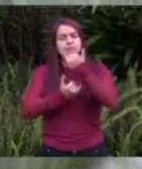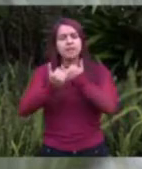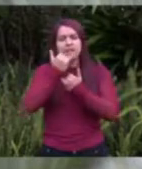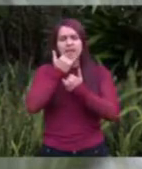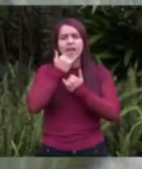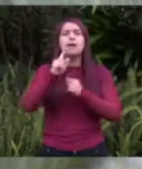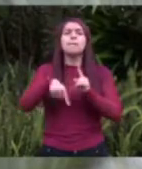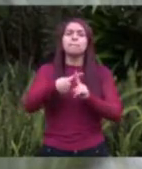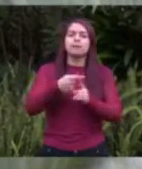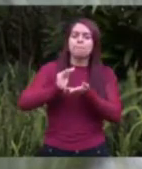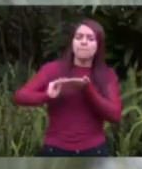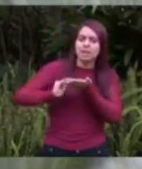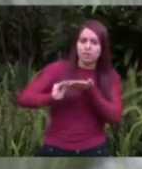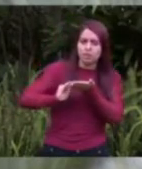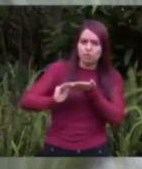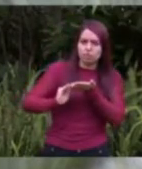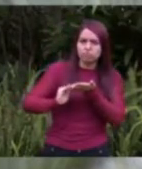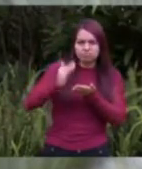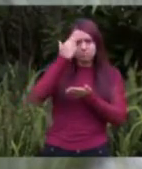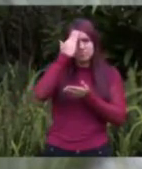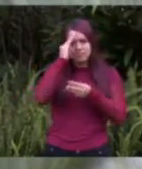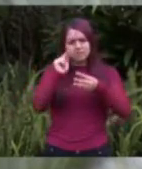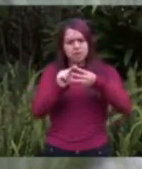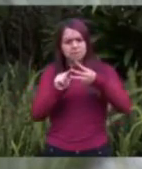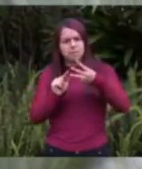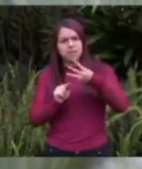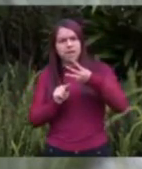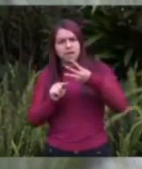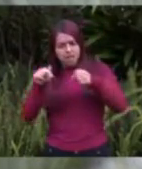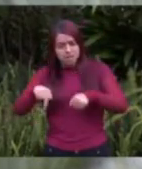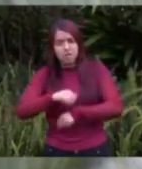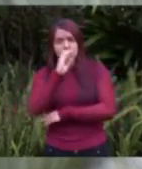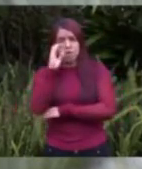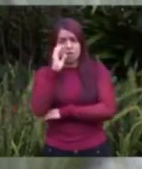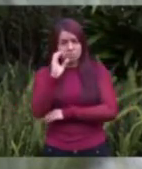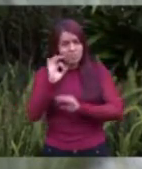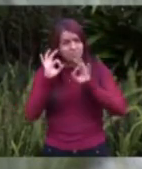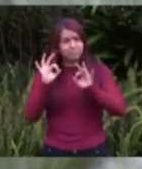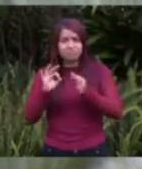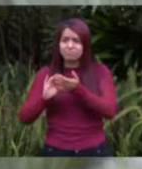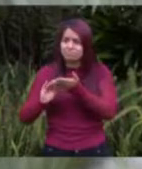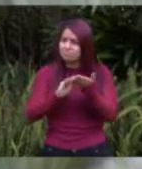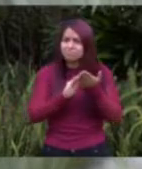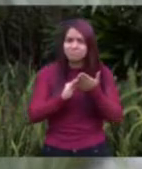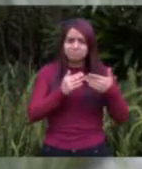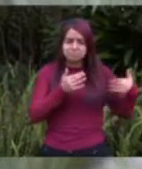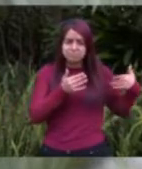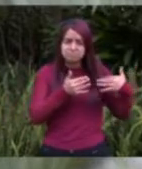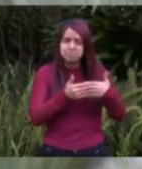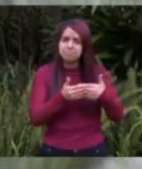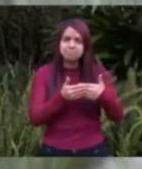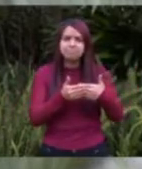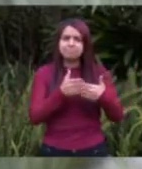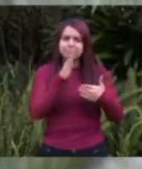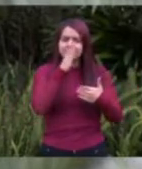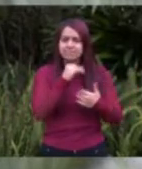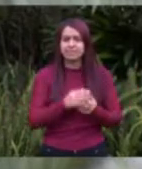algunos de los cuales se habían ensayado en Colombia, pero ninguno de manera tan consistente como lo hemos visto en los últimos